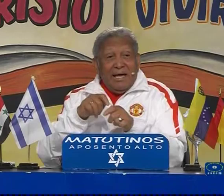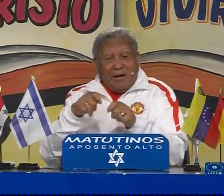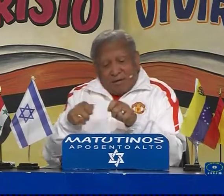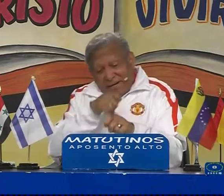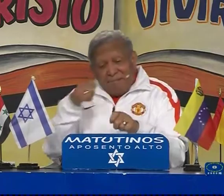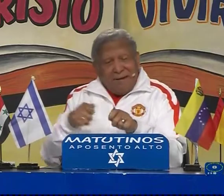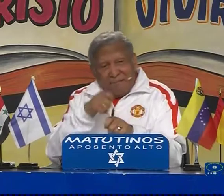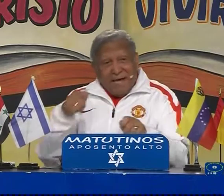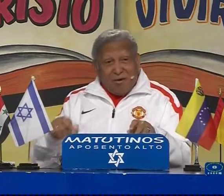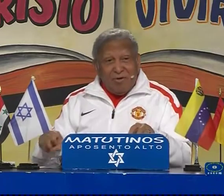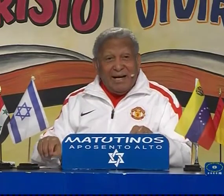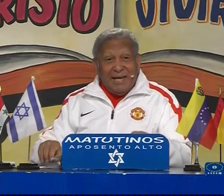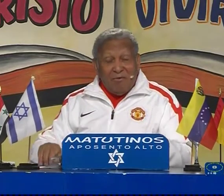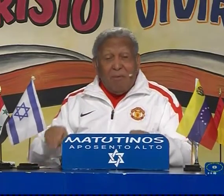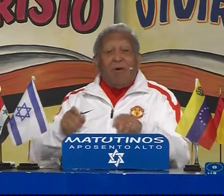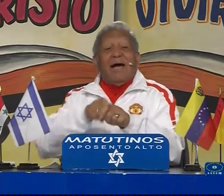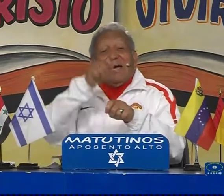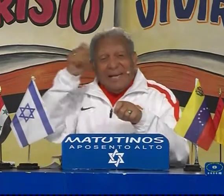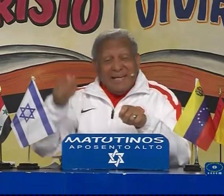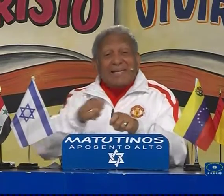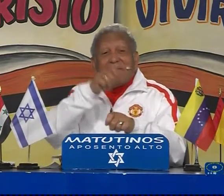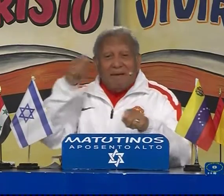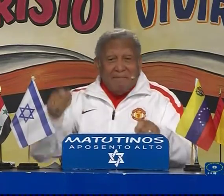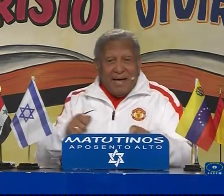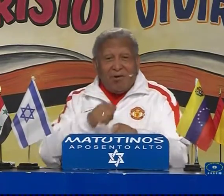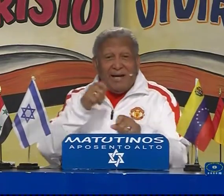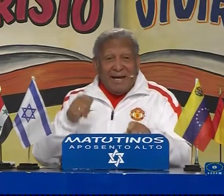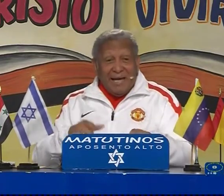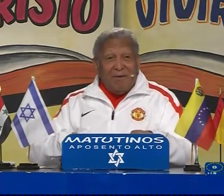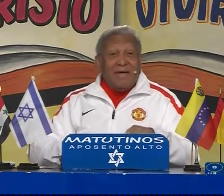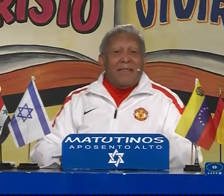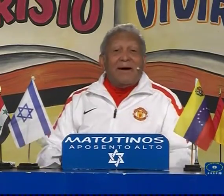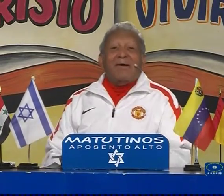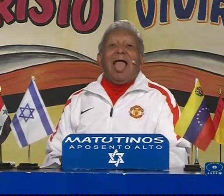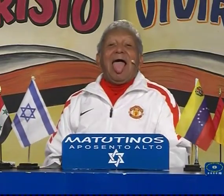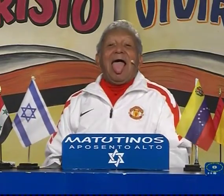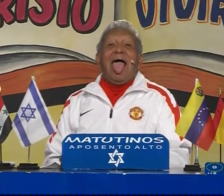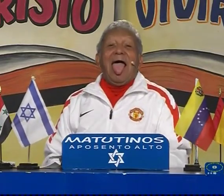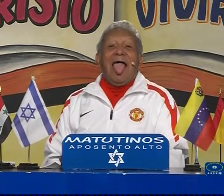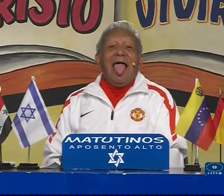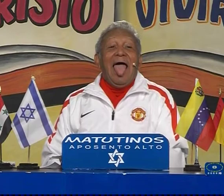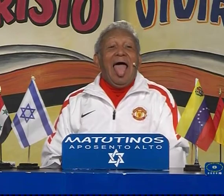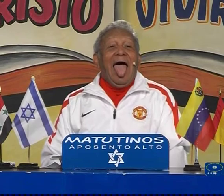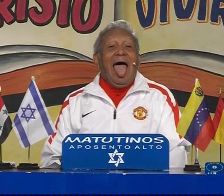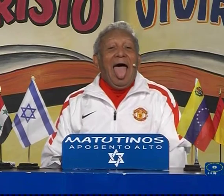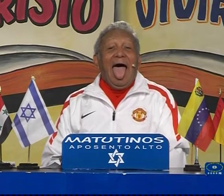sensible. Remendar una lengua, pues a él le remendaron la lengua y andaba con...